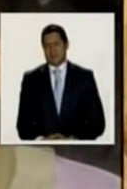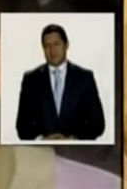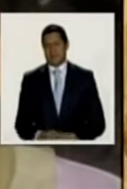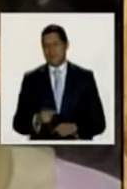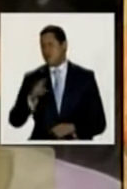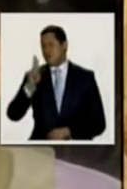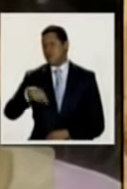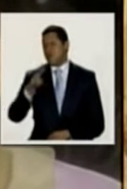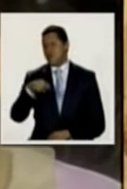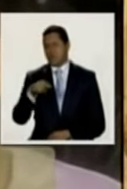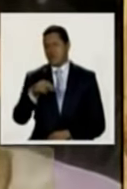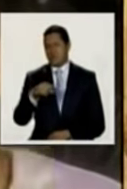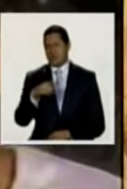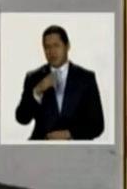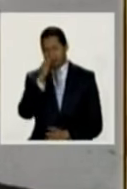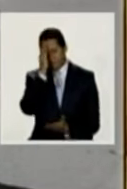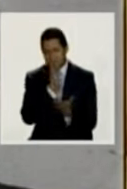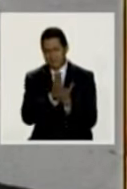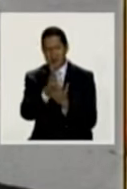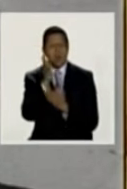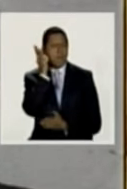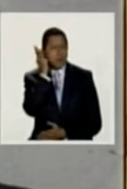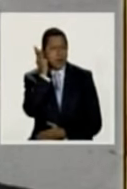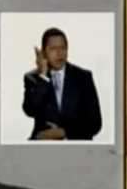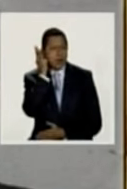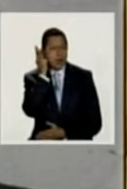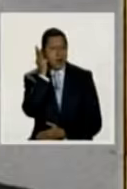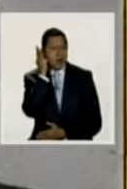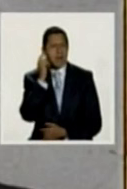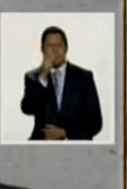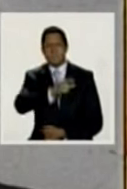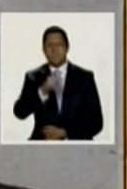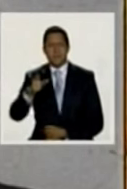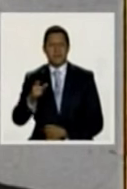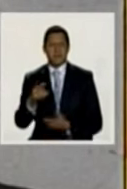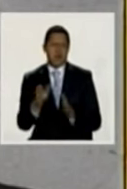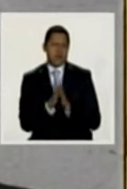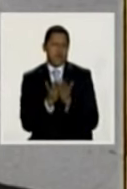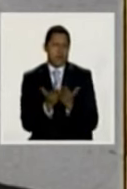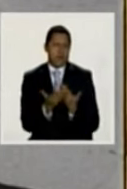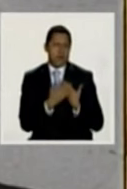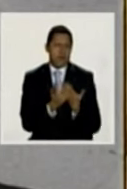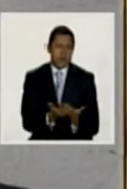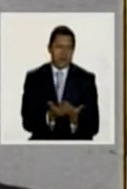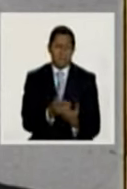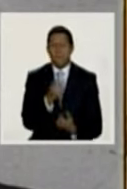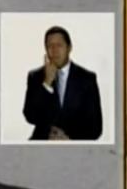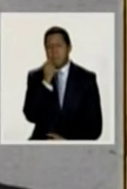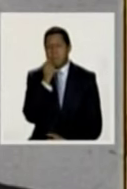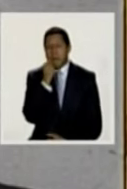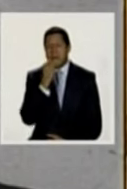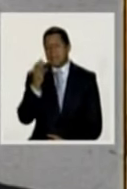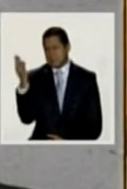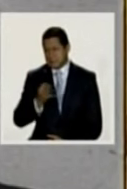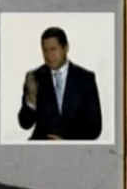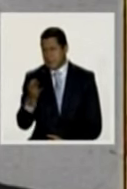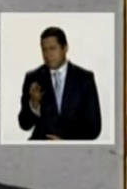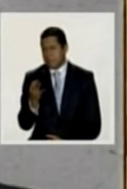pero nunca le fue infiel a mi mamá, porque esas mujeres en su vida fueron los personajes de sus novelas. Mi papá sí, siempre siguió